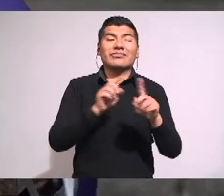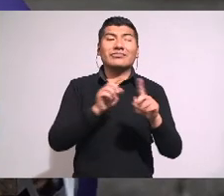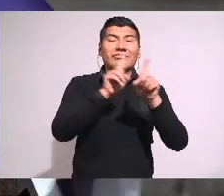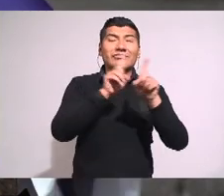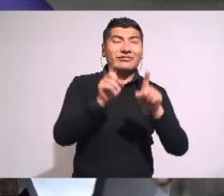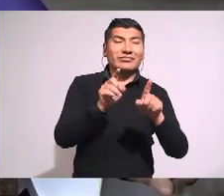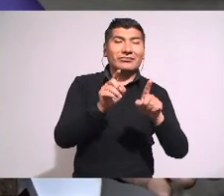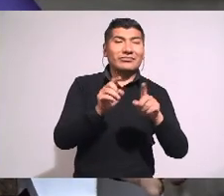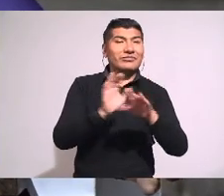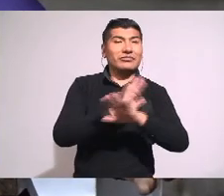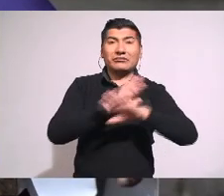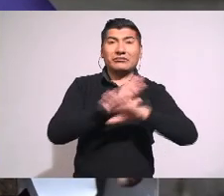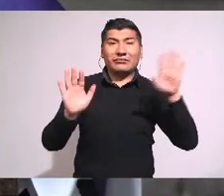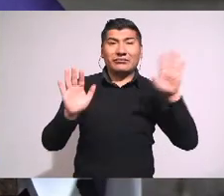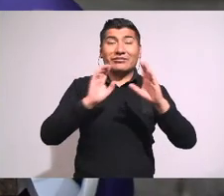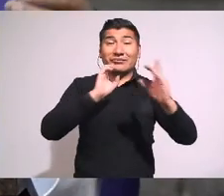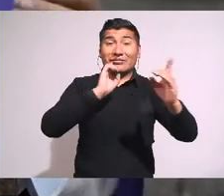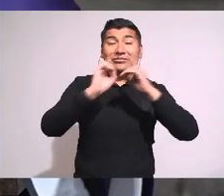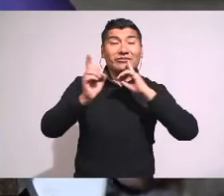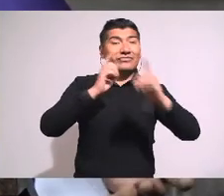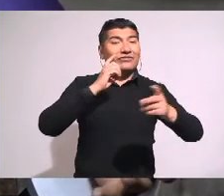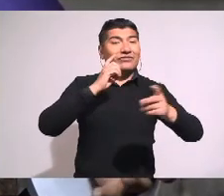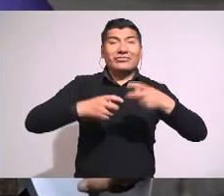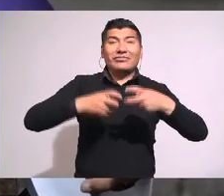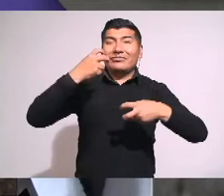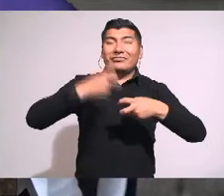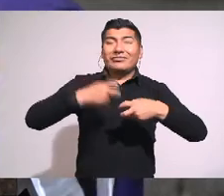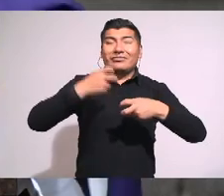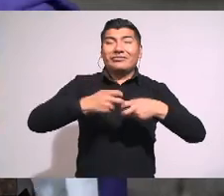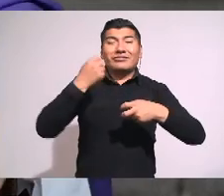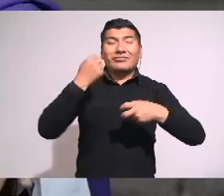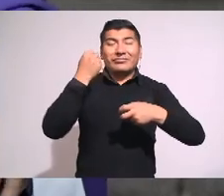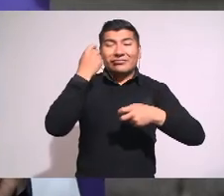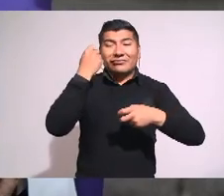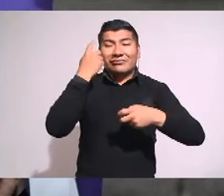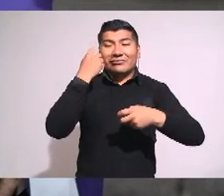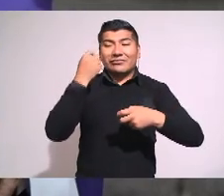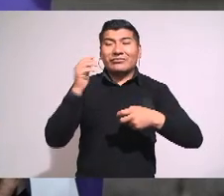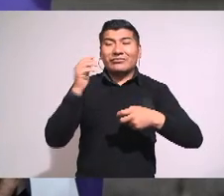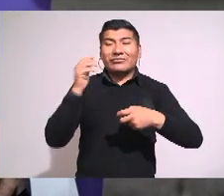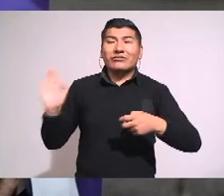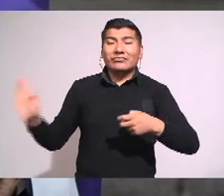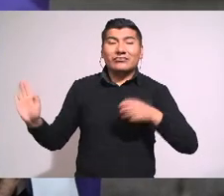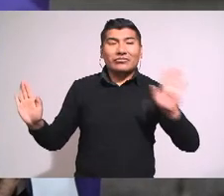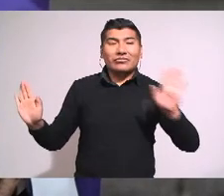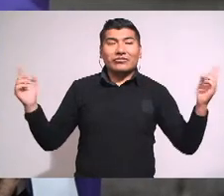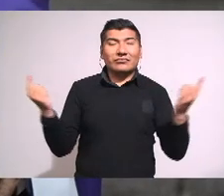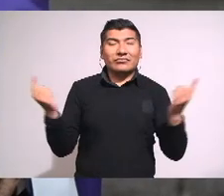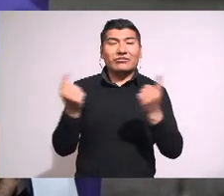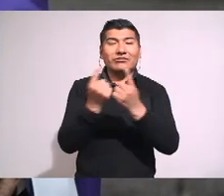Si no hubiese habido diálogo, es incomprensible ese encuentro entre ellos.